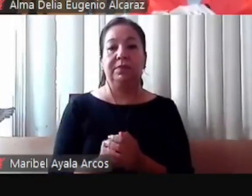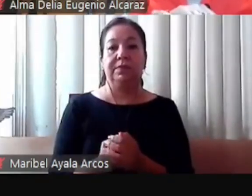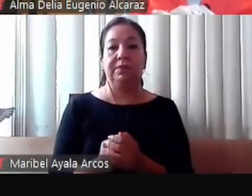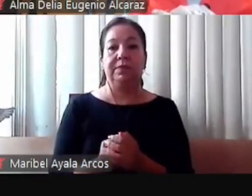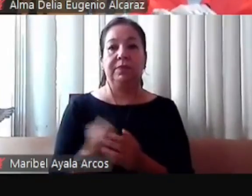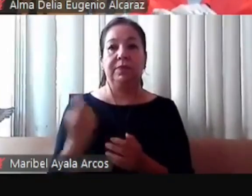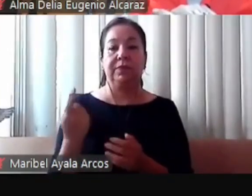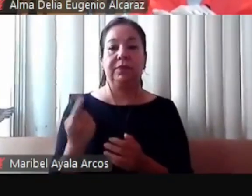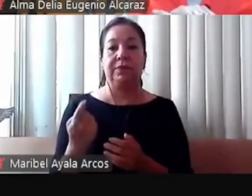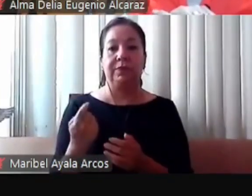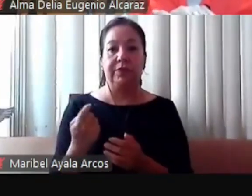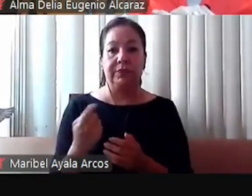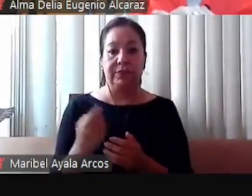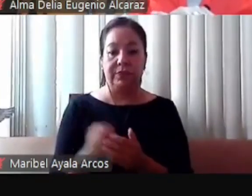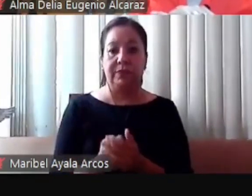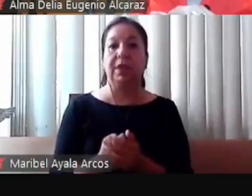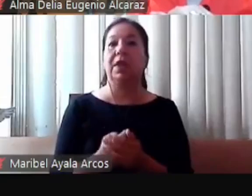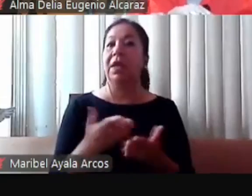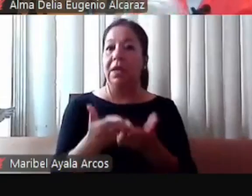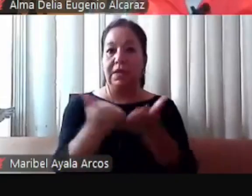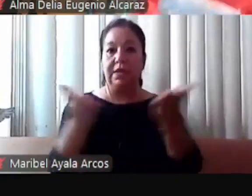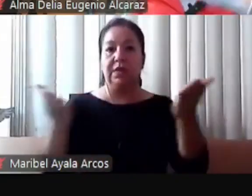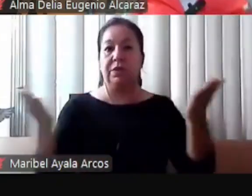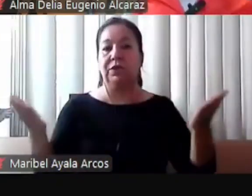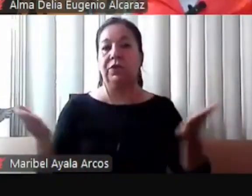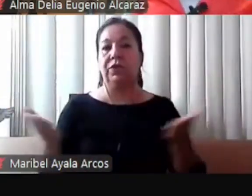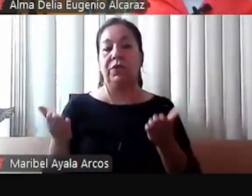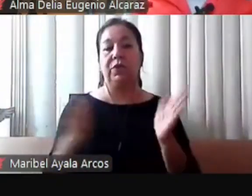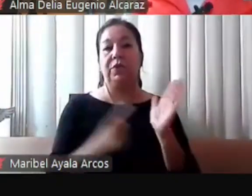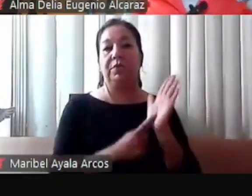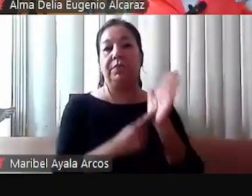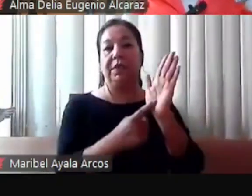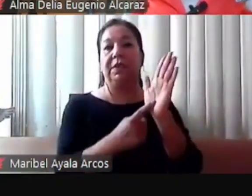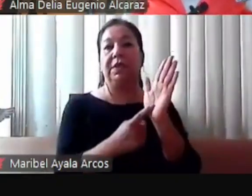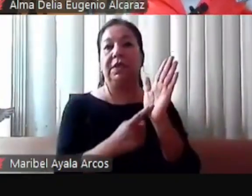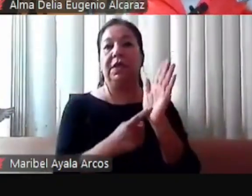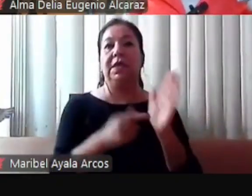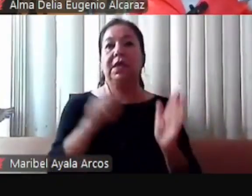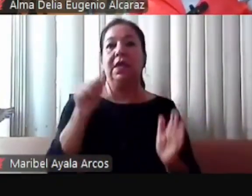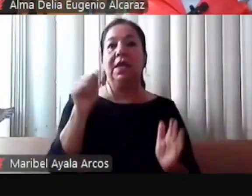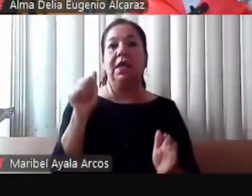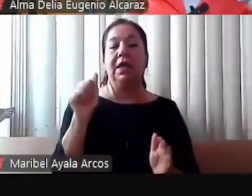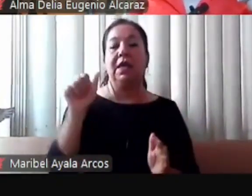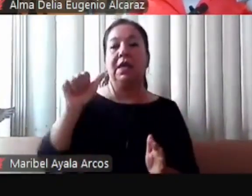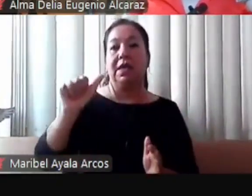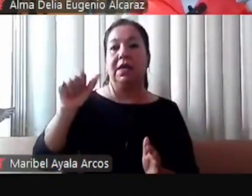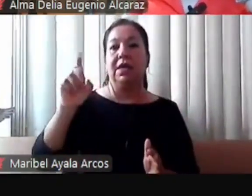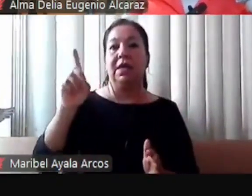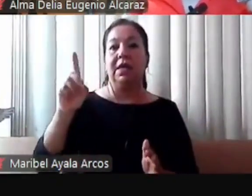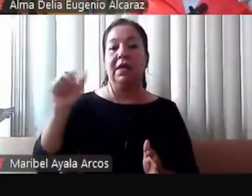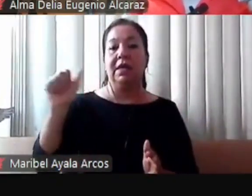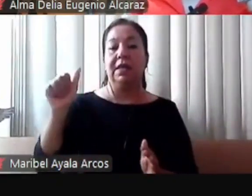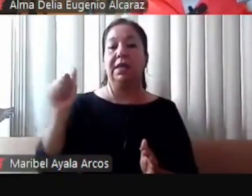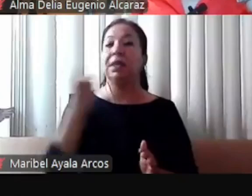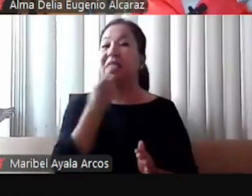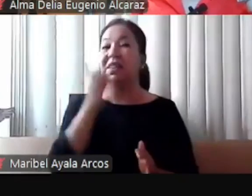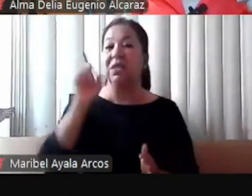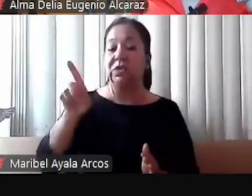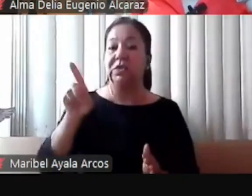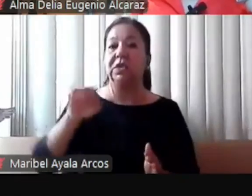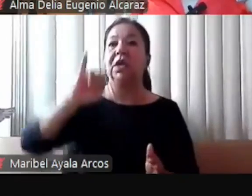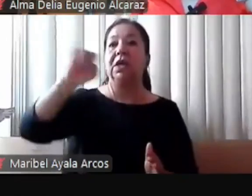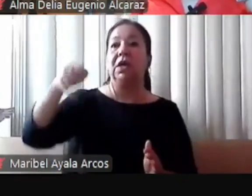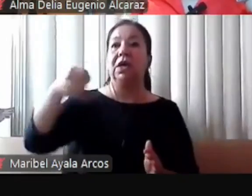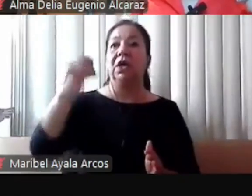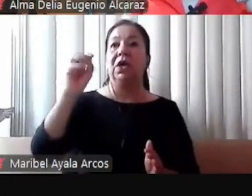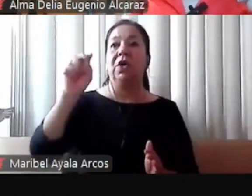el cual se somete a consideración. Esto fue presentado por Adán Reina Rosales, por el cual denuncia al ciudadano Juan Andrés Vega Carranza en su calidad de candidato postulado